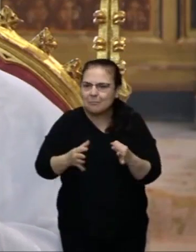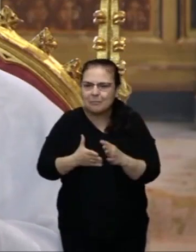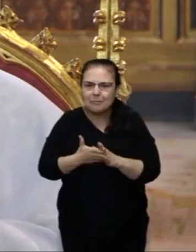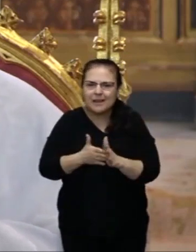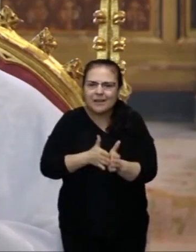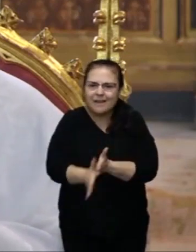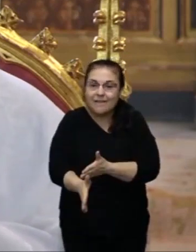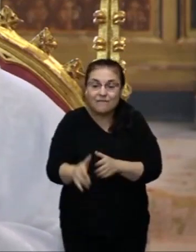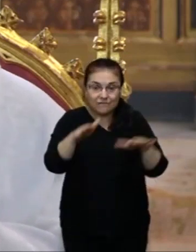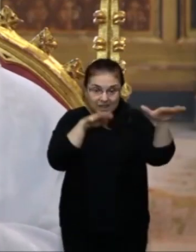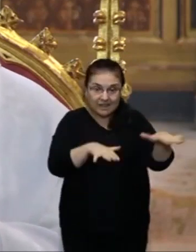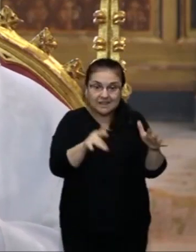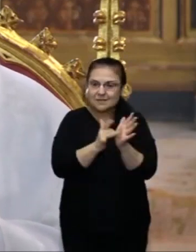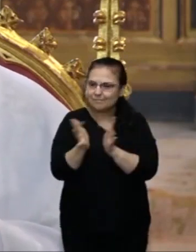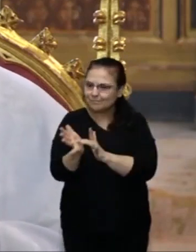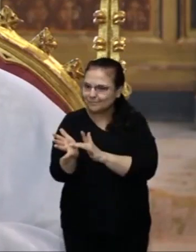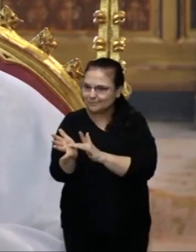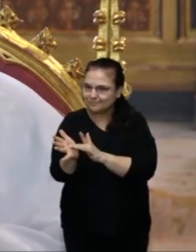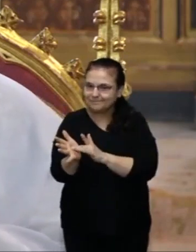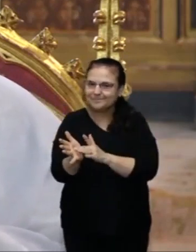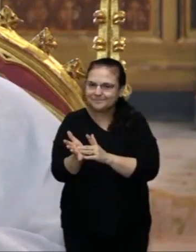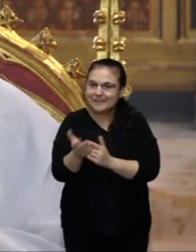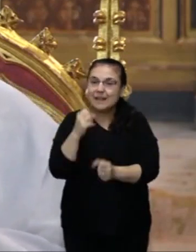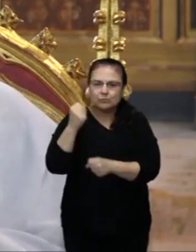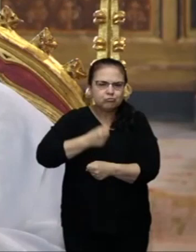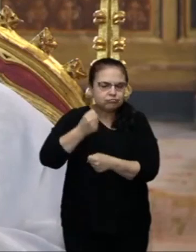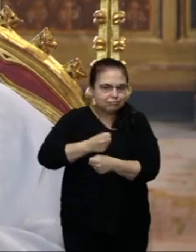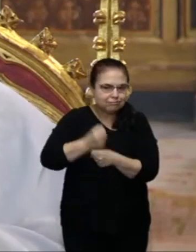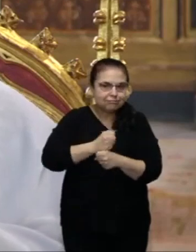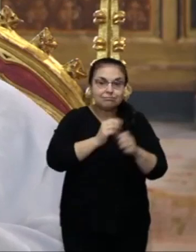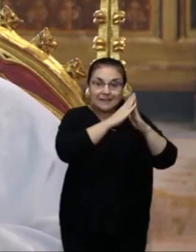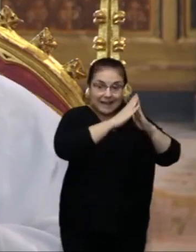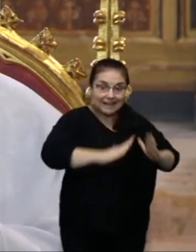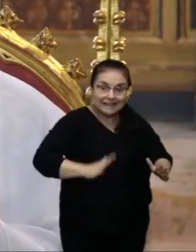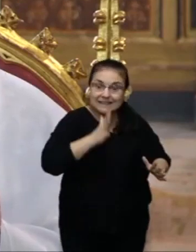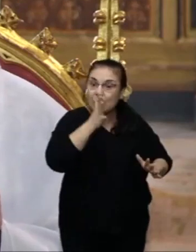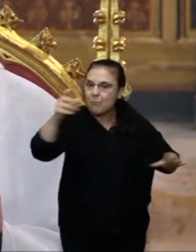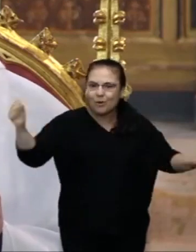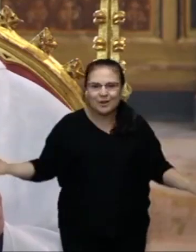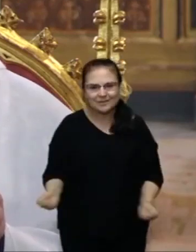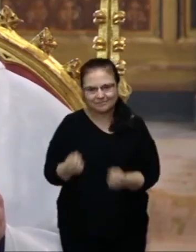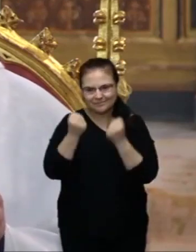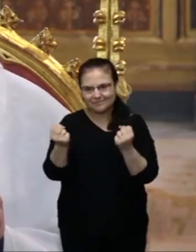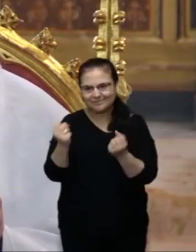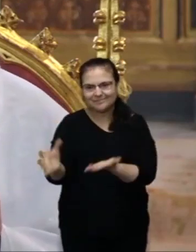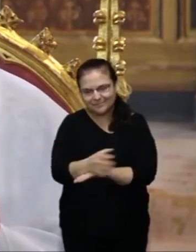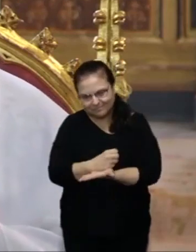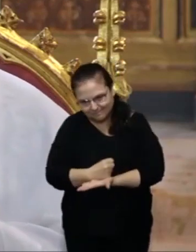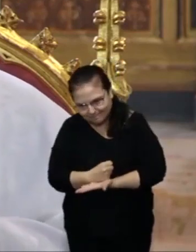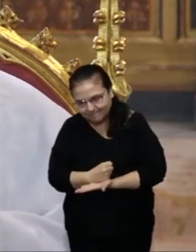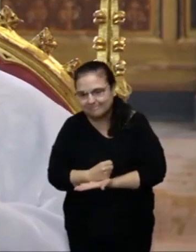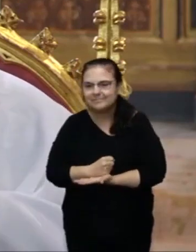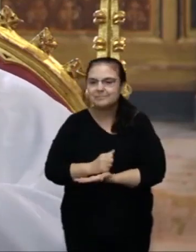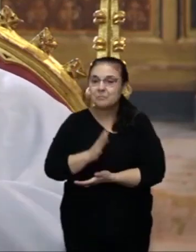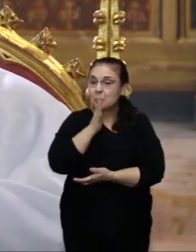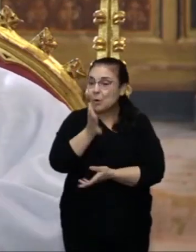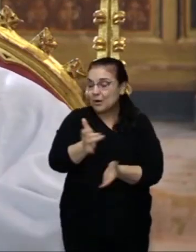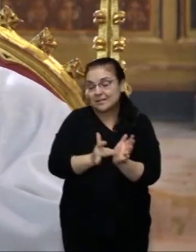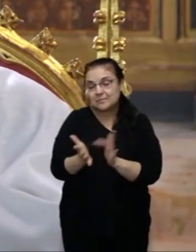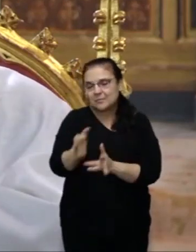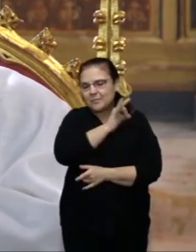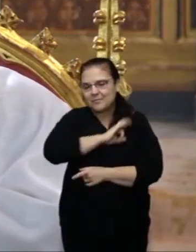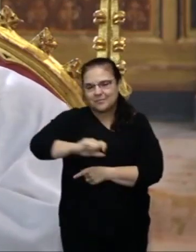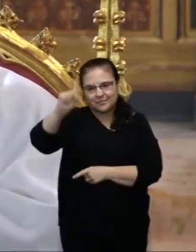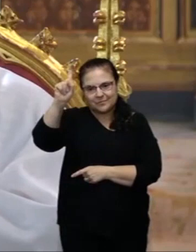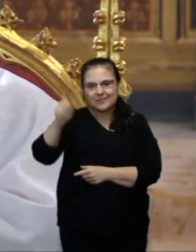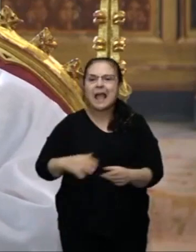a Cristo y trabajemos en la Iglesia por la salvación de todos. Por